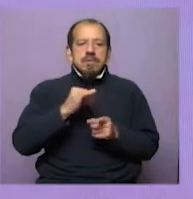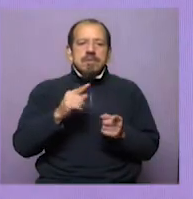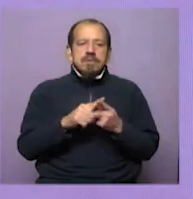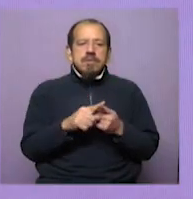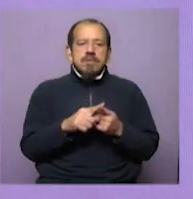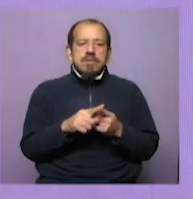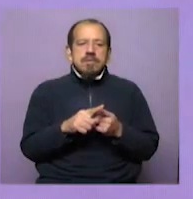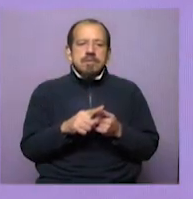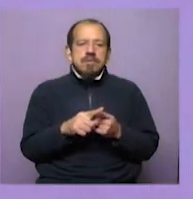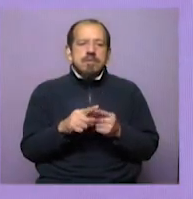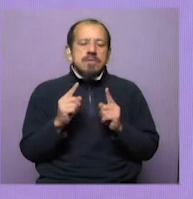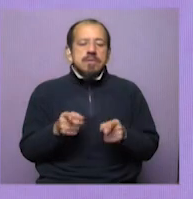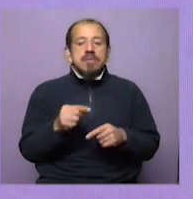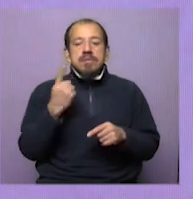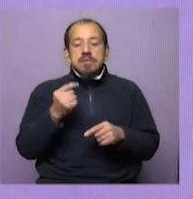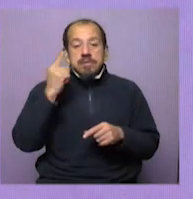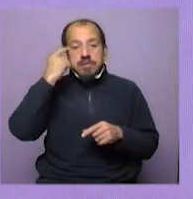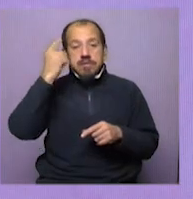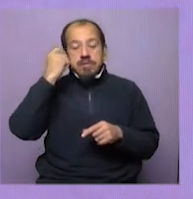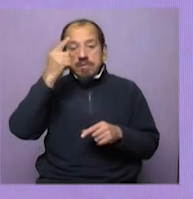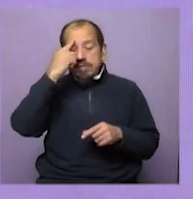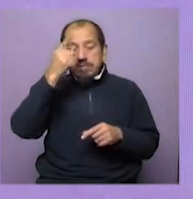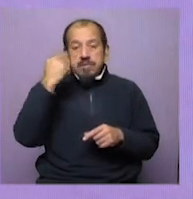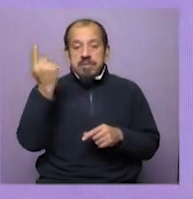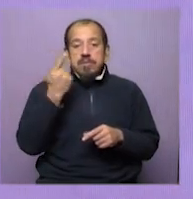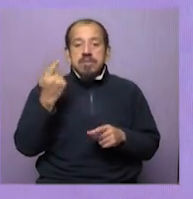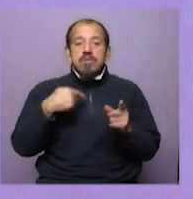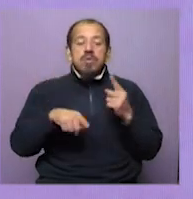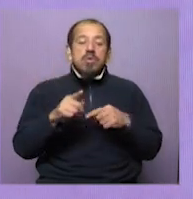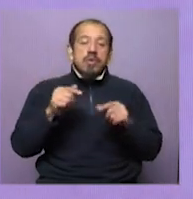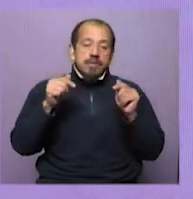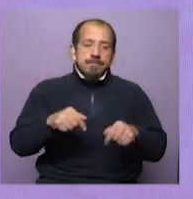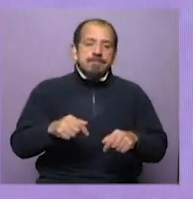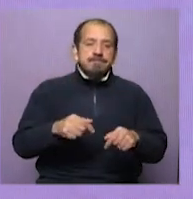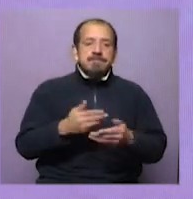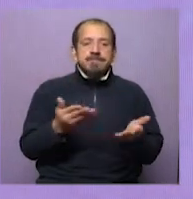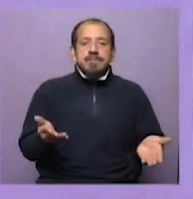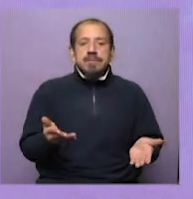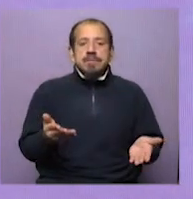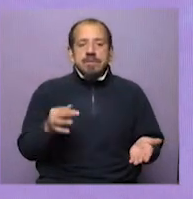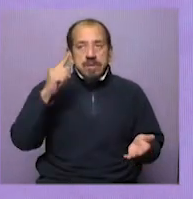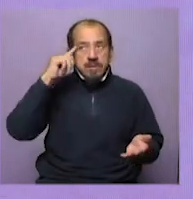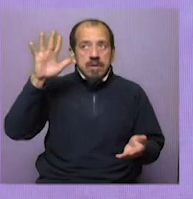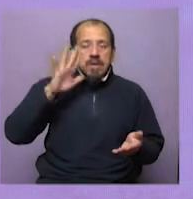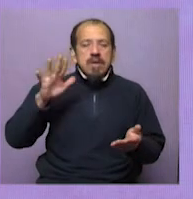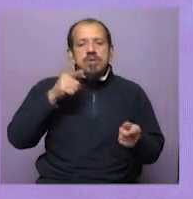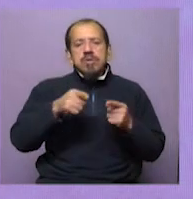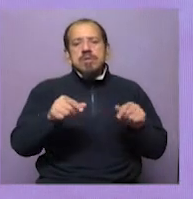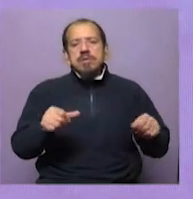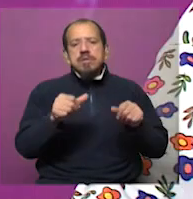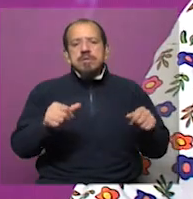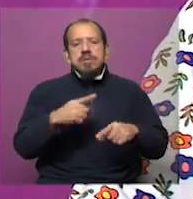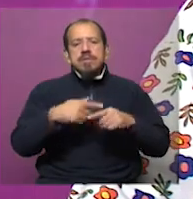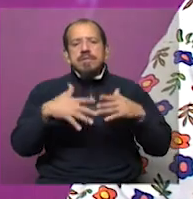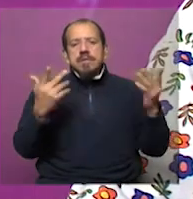que fue su primera experiencia internacional, y hoy ese colectivo, bueno, con la ficción que hicieron en el Festival de Mar del